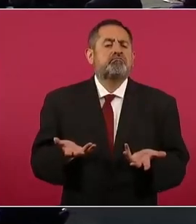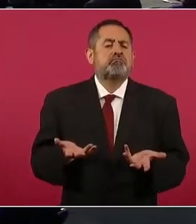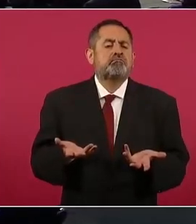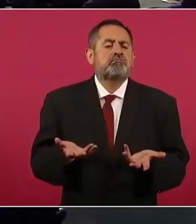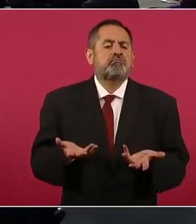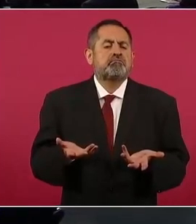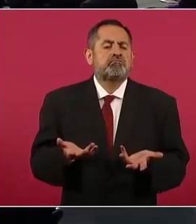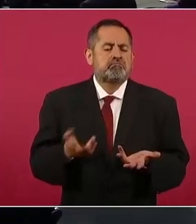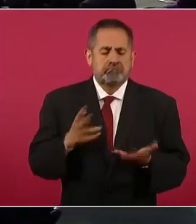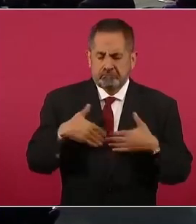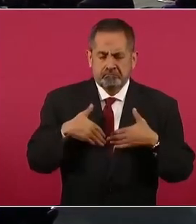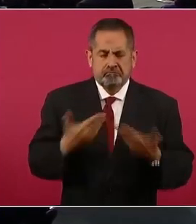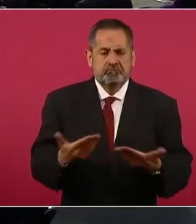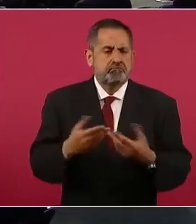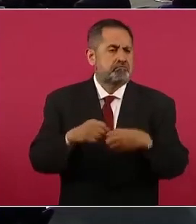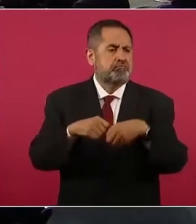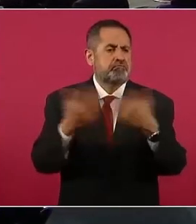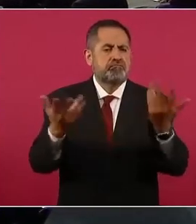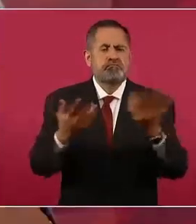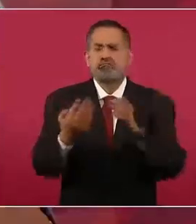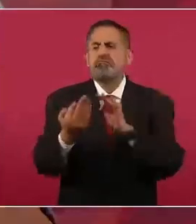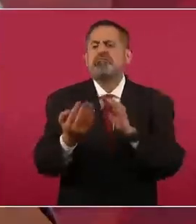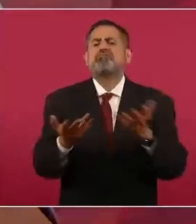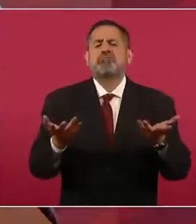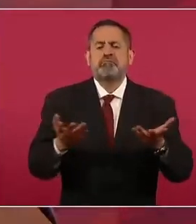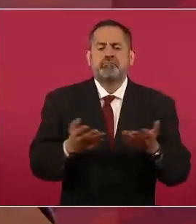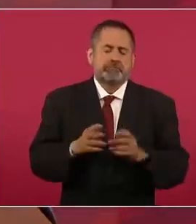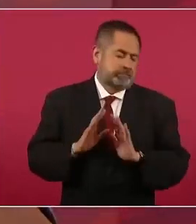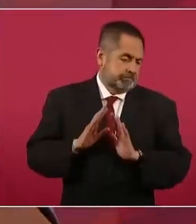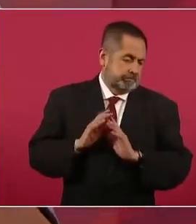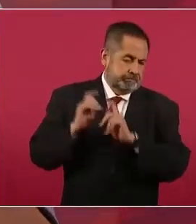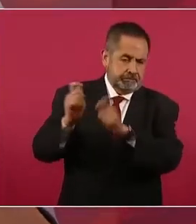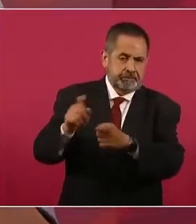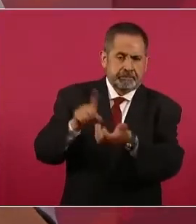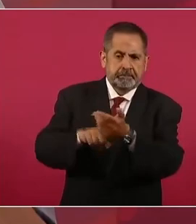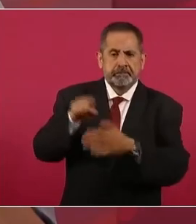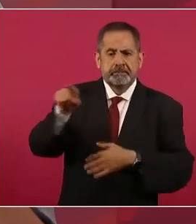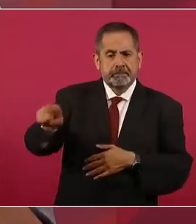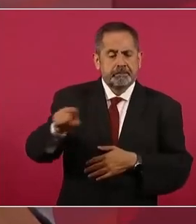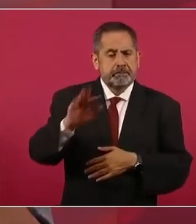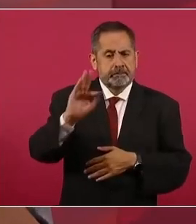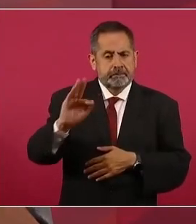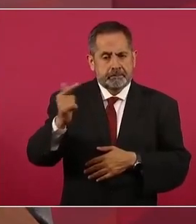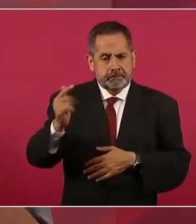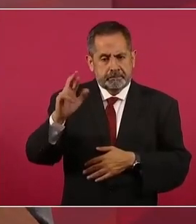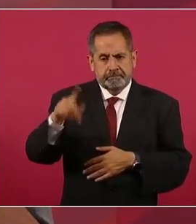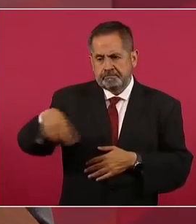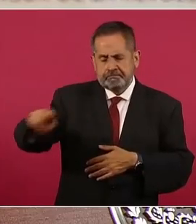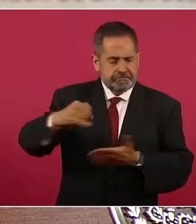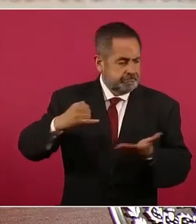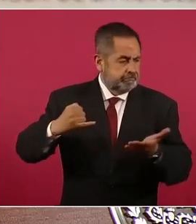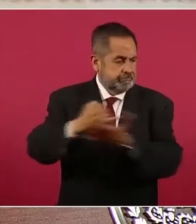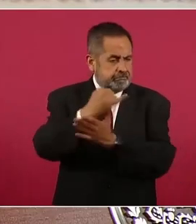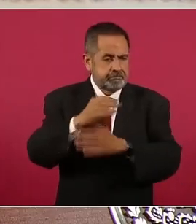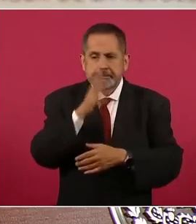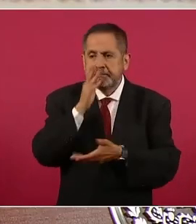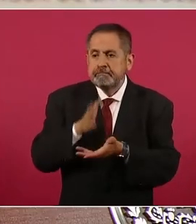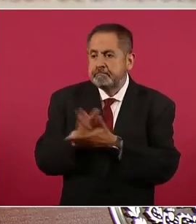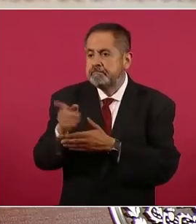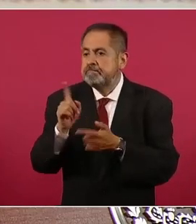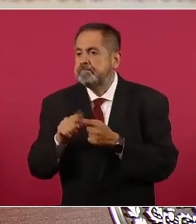con toda claridad y que la fiscalía resuelva con autonomía en este